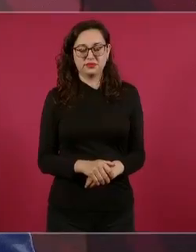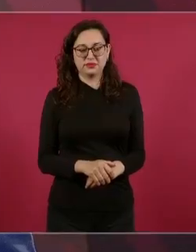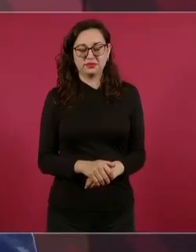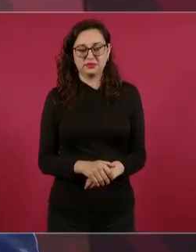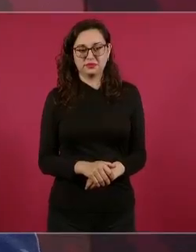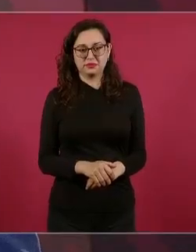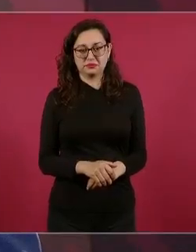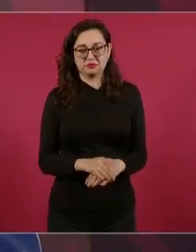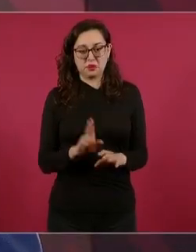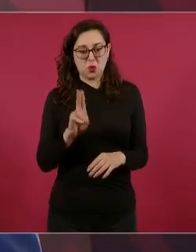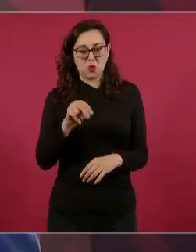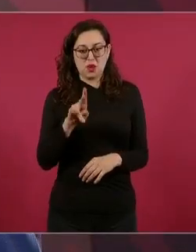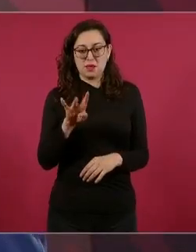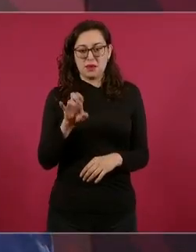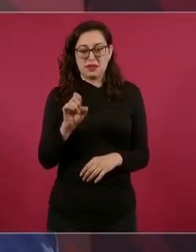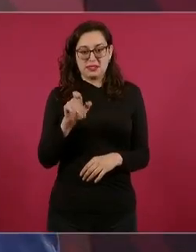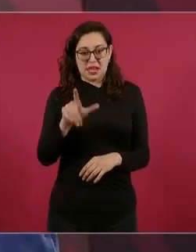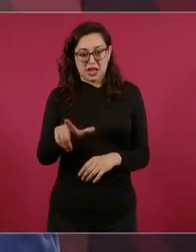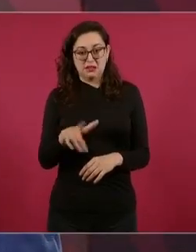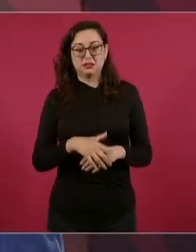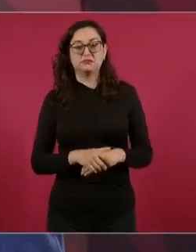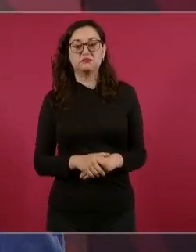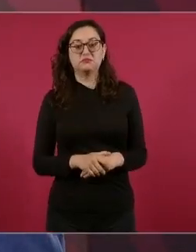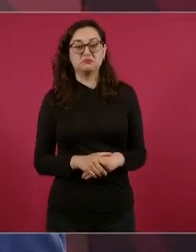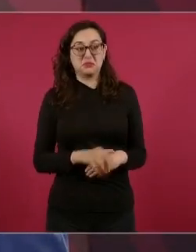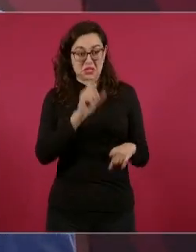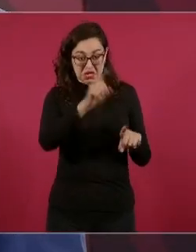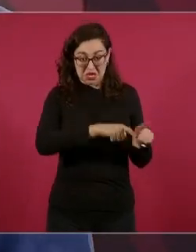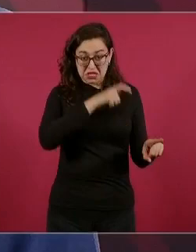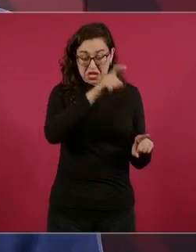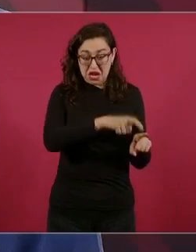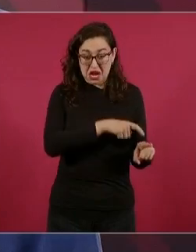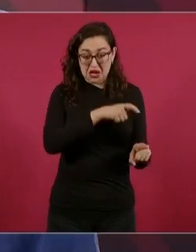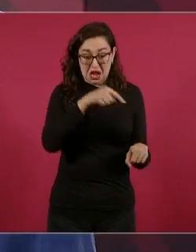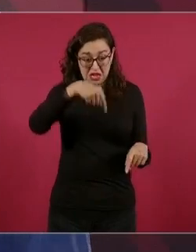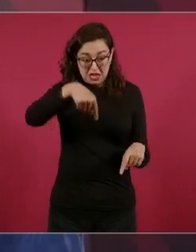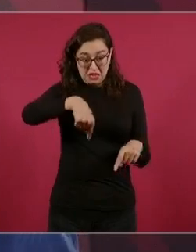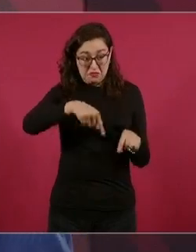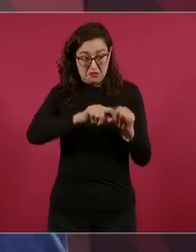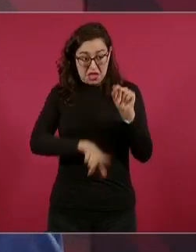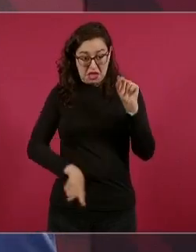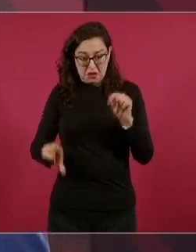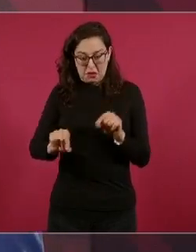O del Universal. No, no, no, no, no, no, no. Esto es un fenómeno mundial.